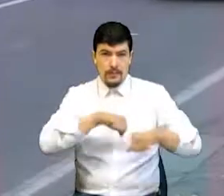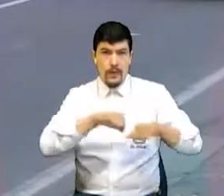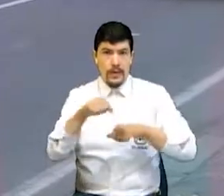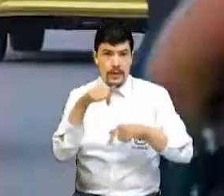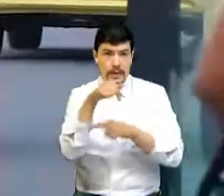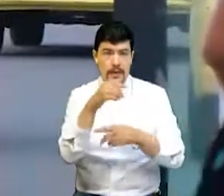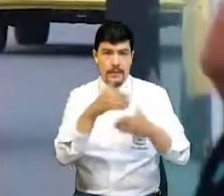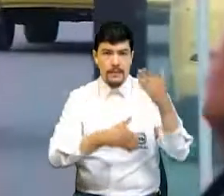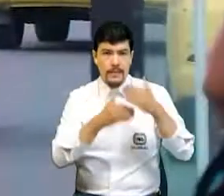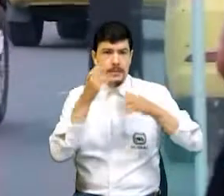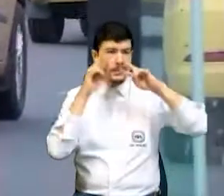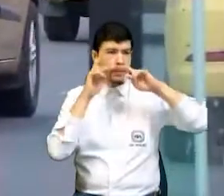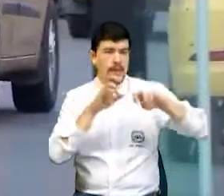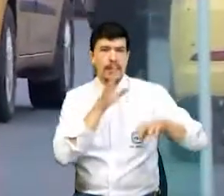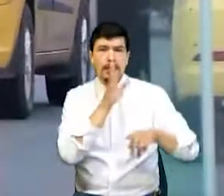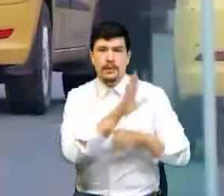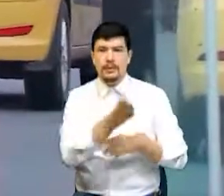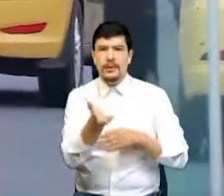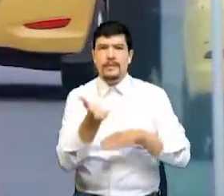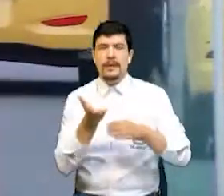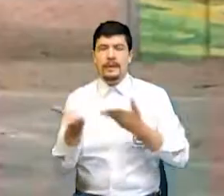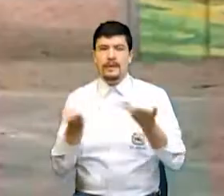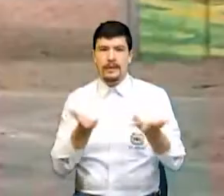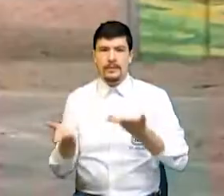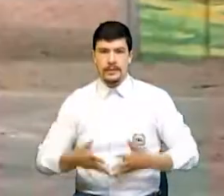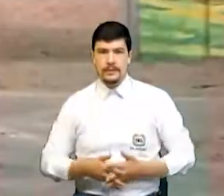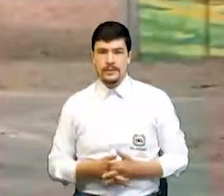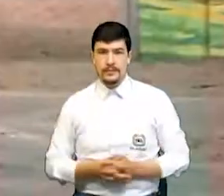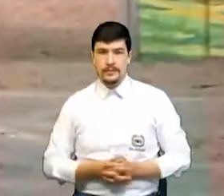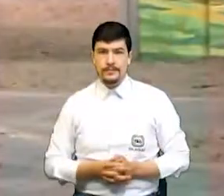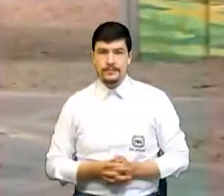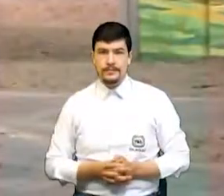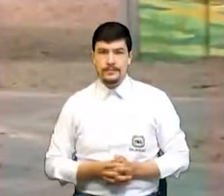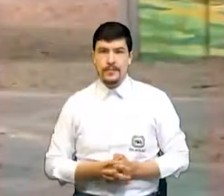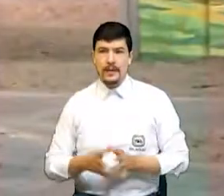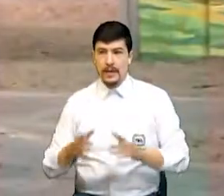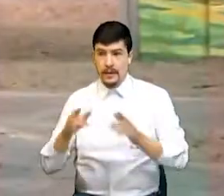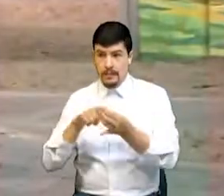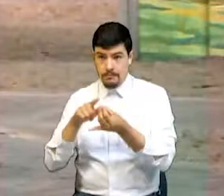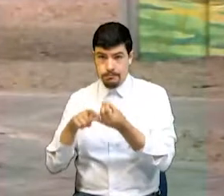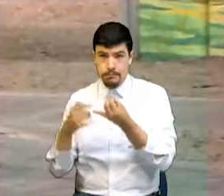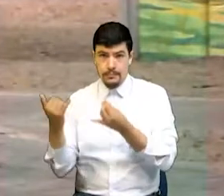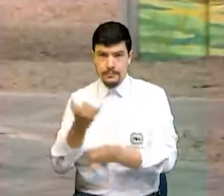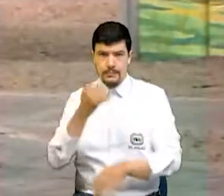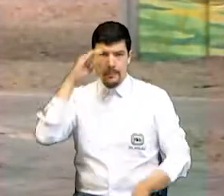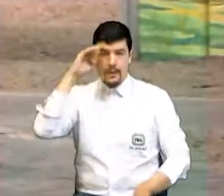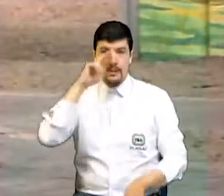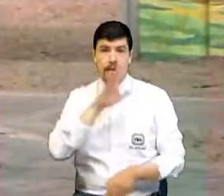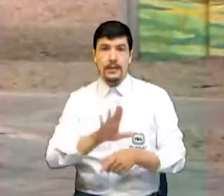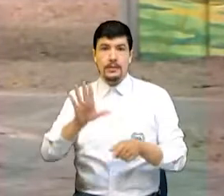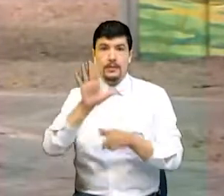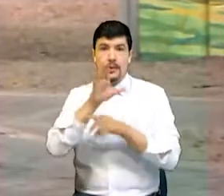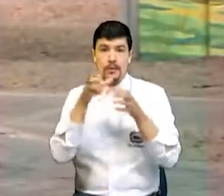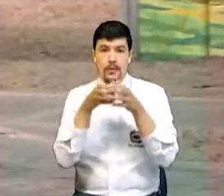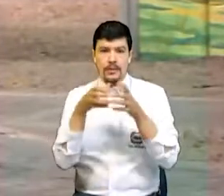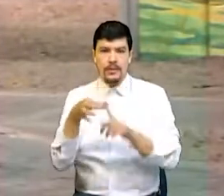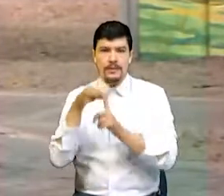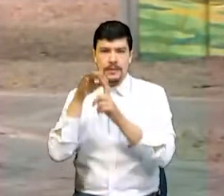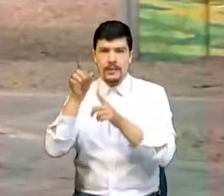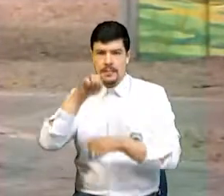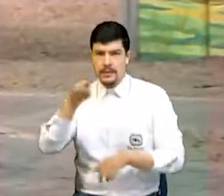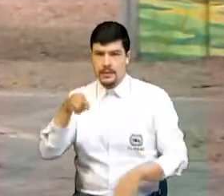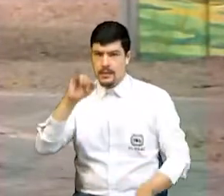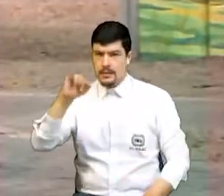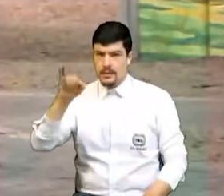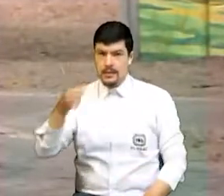para que verifiquen bien quién pide su servicio muy bien frente a esos casos hay que decir que la policía ha designado un grupo especial de la sijín para